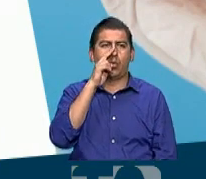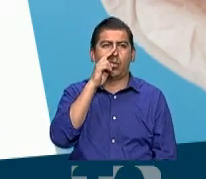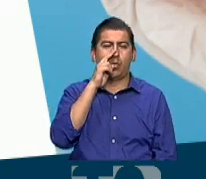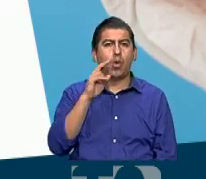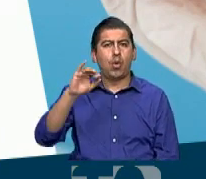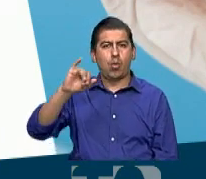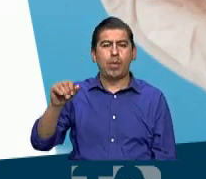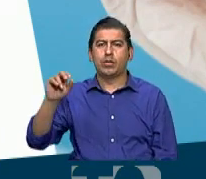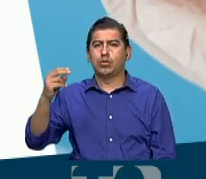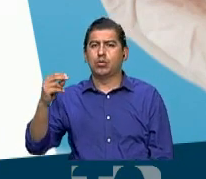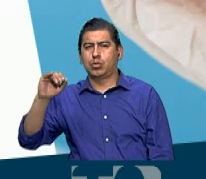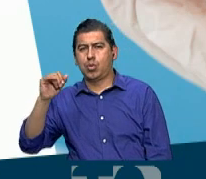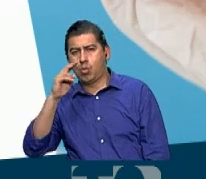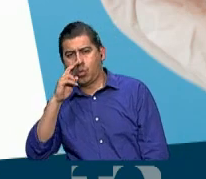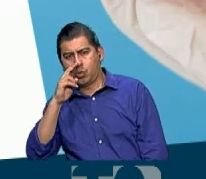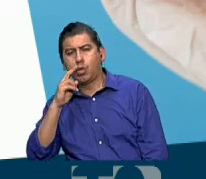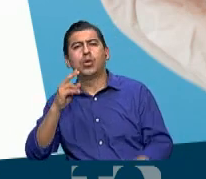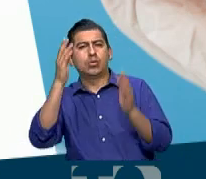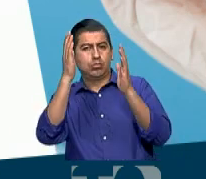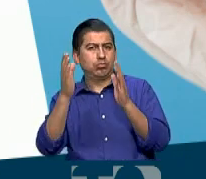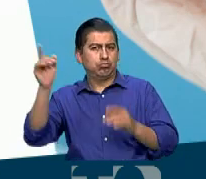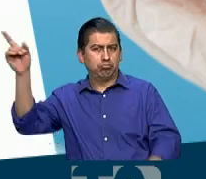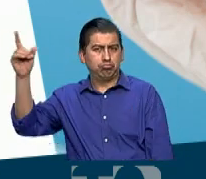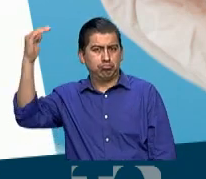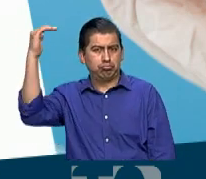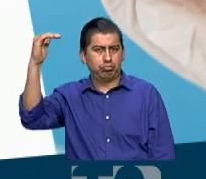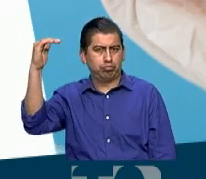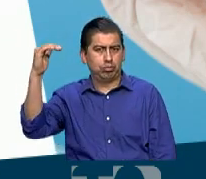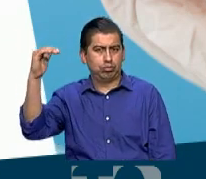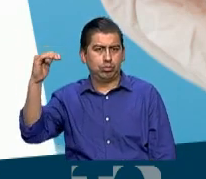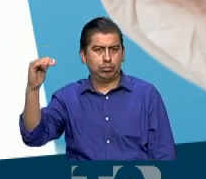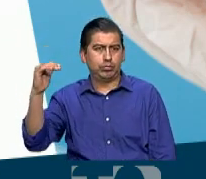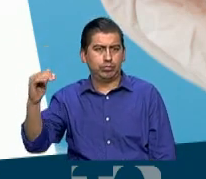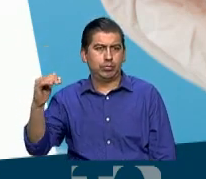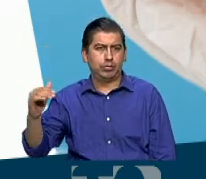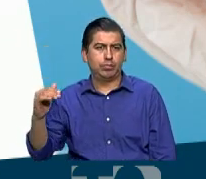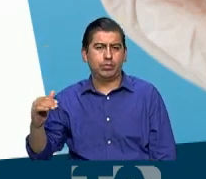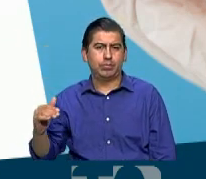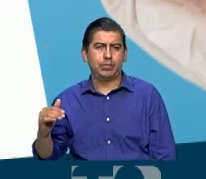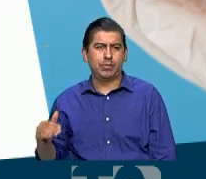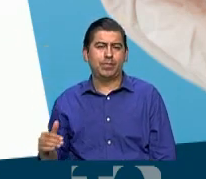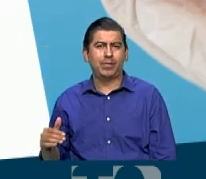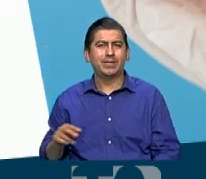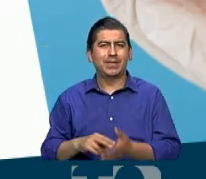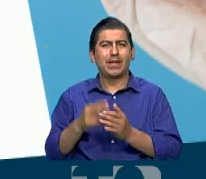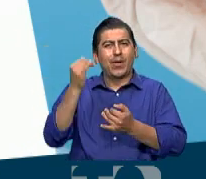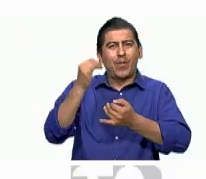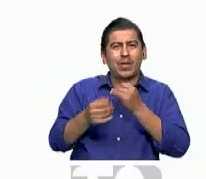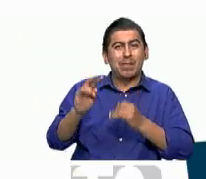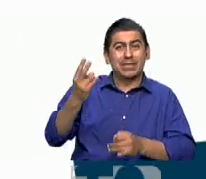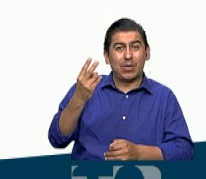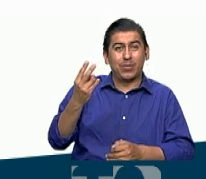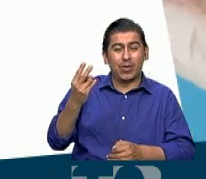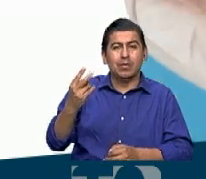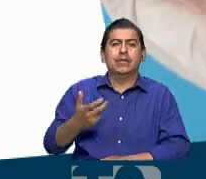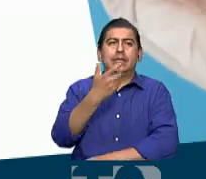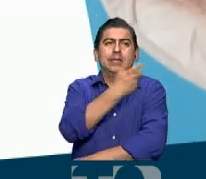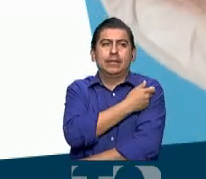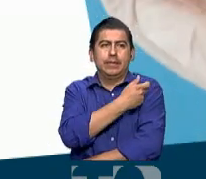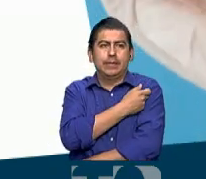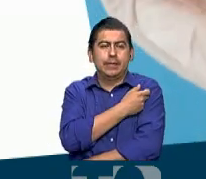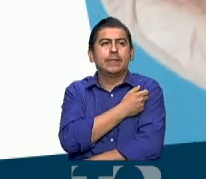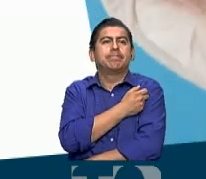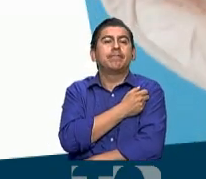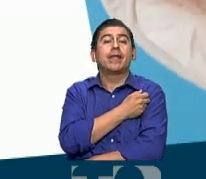jueves los del 2 de junio, el viernes los del 3 de junio, el sábado 4 y domingo los vacunados el 5 de junio. La próxima semana